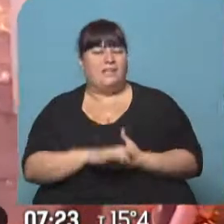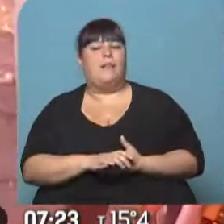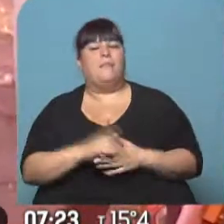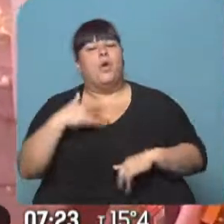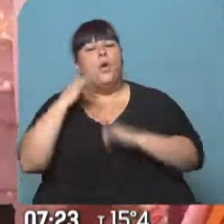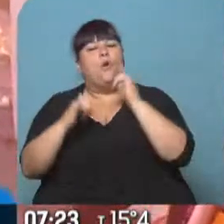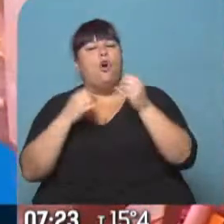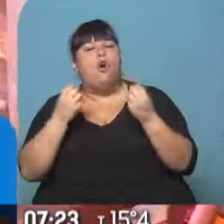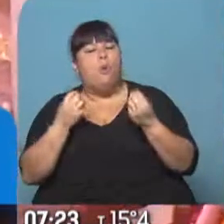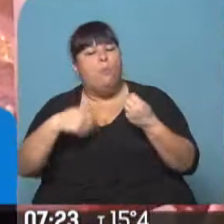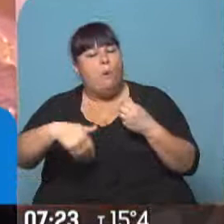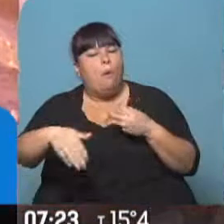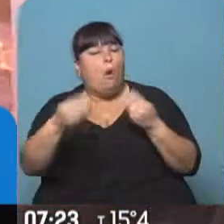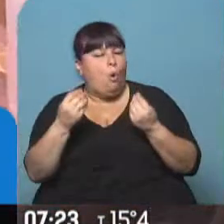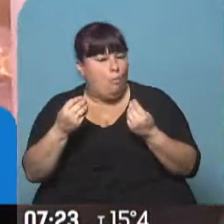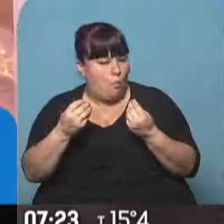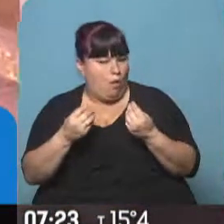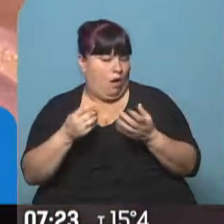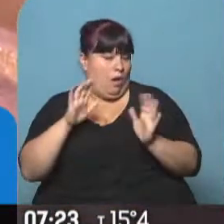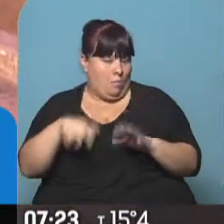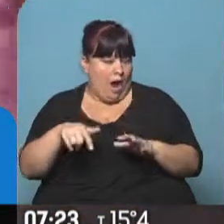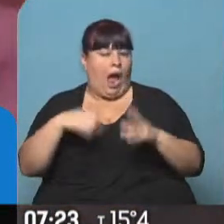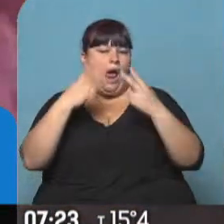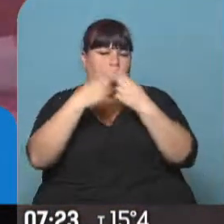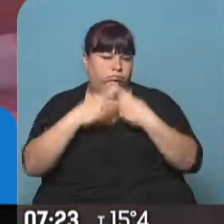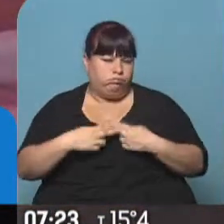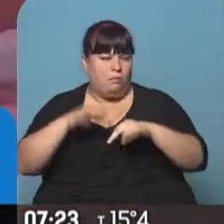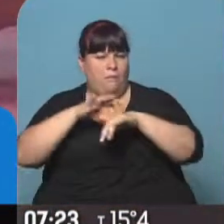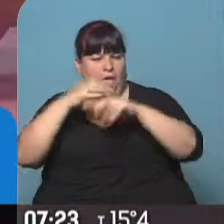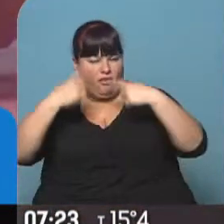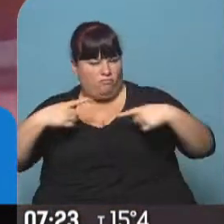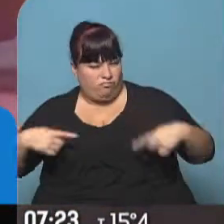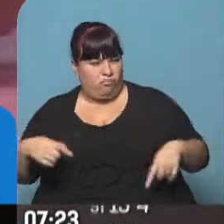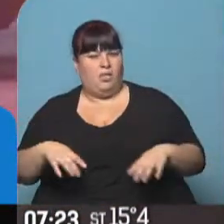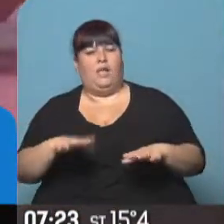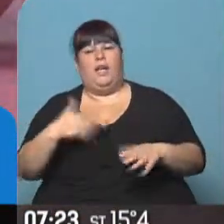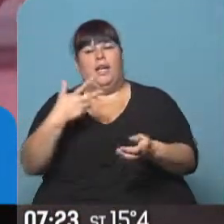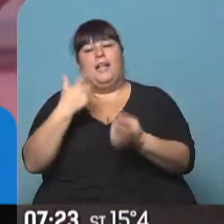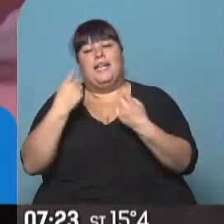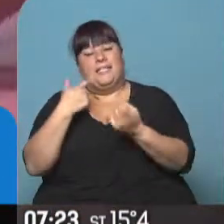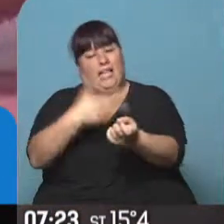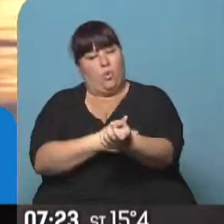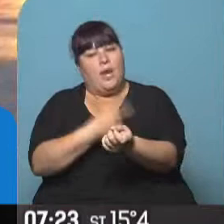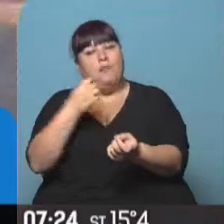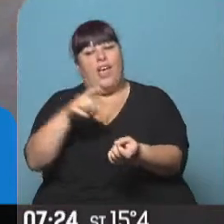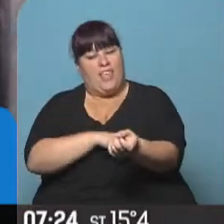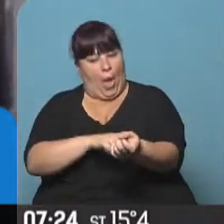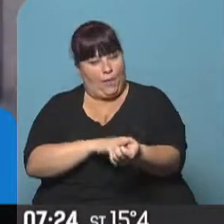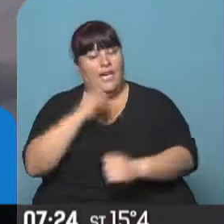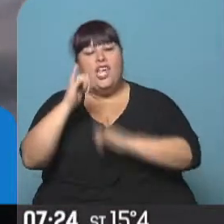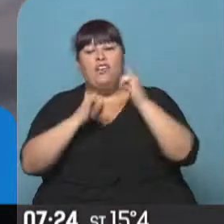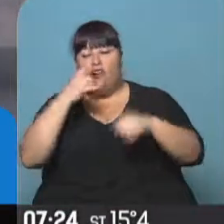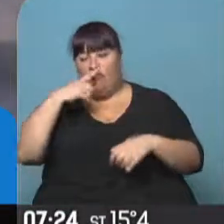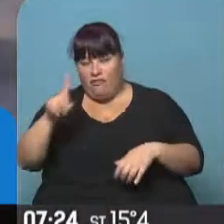vamos a contar cómo seguiría la situación, porque está siendo sometido a diferentes estudios médicos, es insulino dependiente, recordamos. El informe